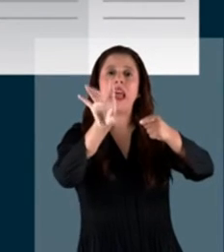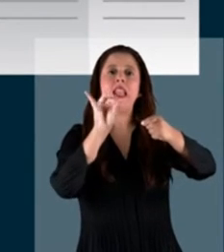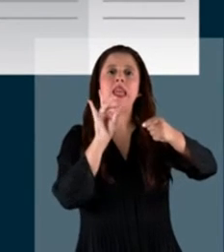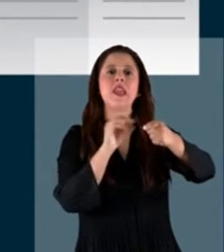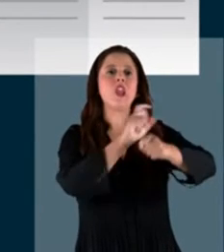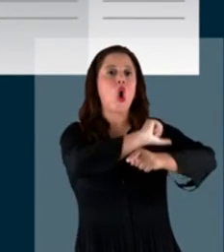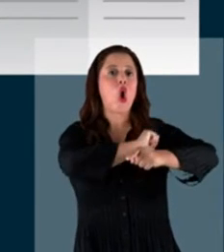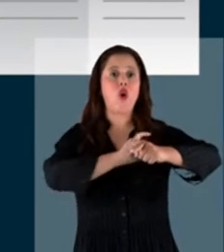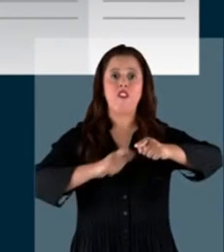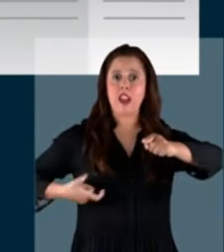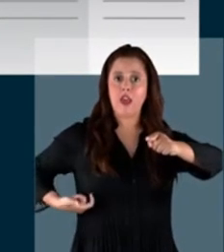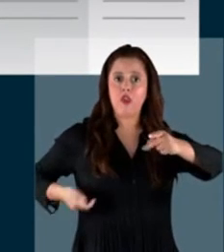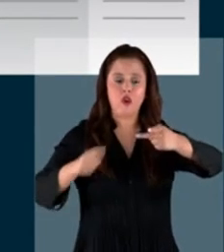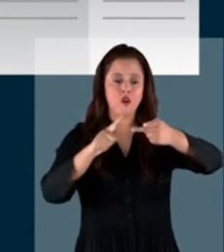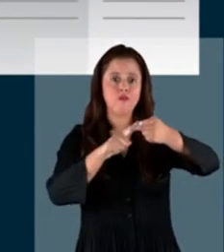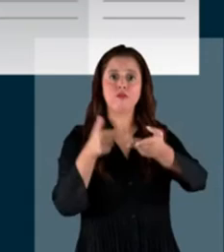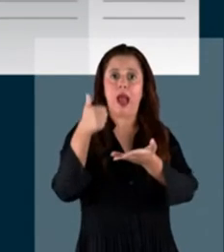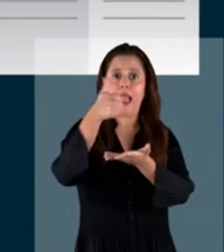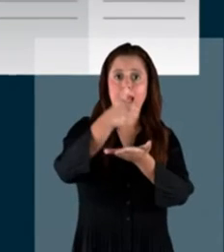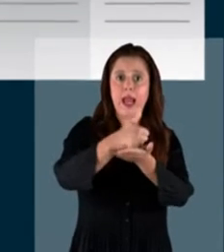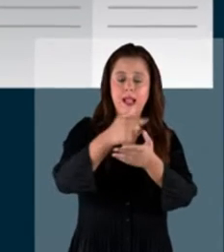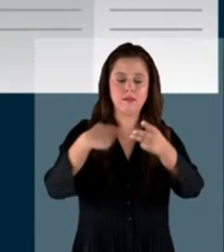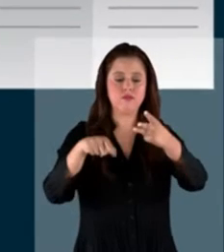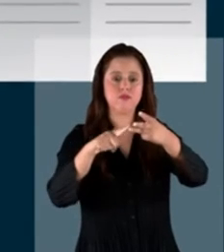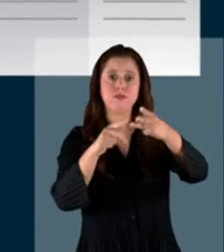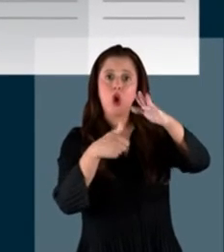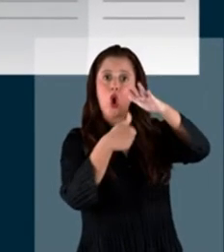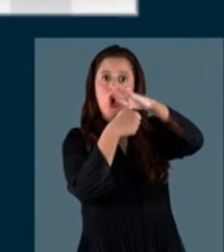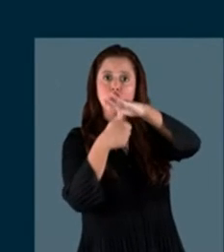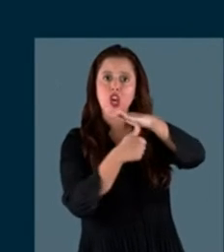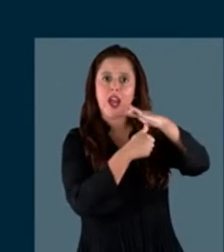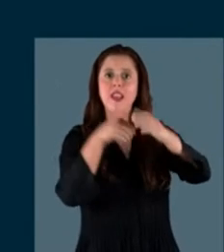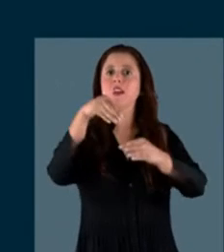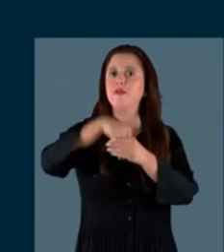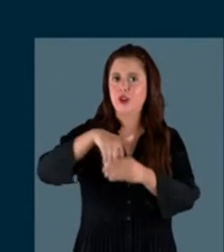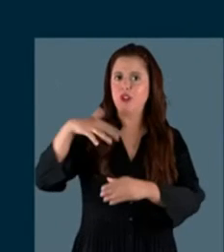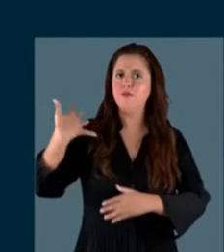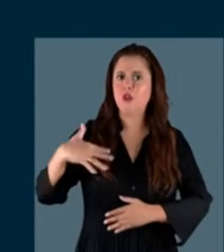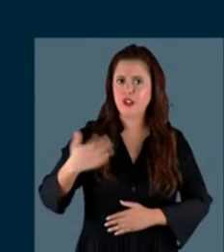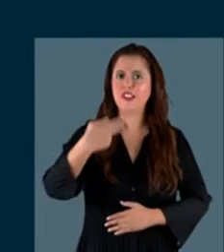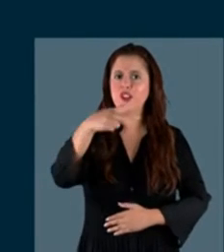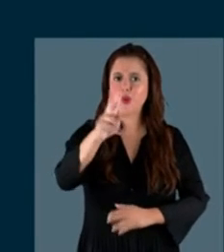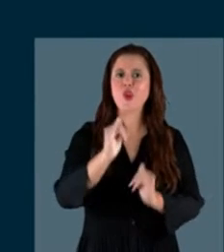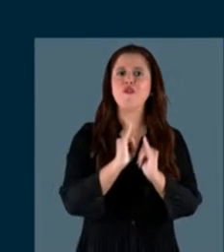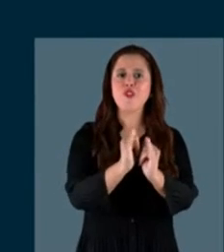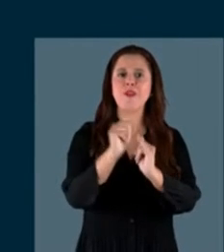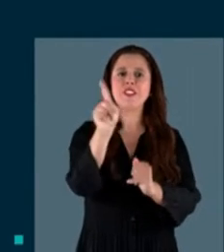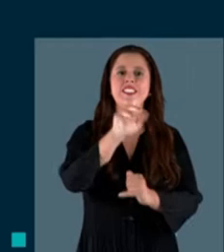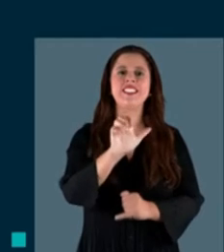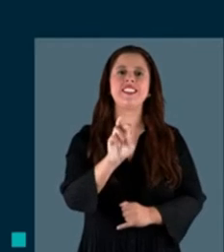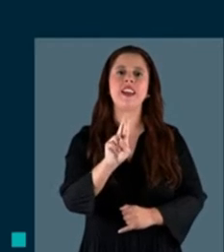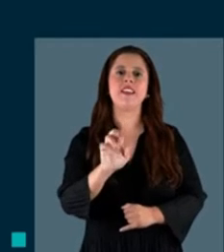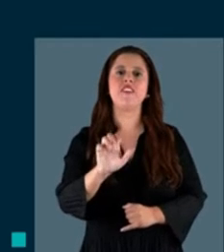involuntaria, en parte de su campaña electoral. Sin embargo, en más de una ocasión se ha dado el hecho que un determinado alcalde